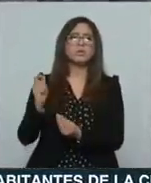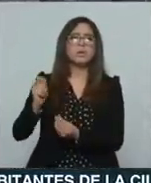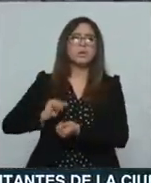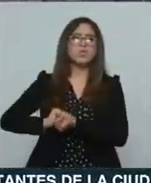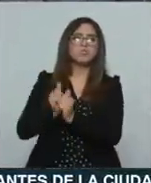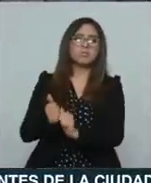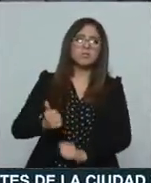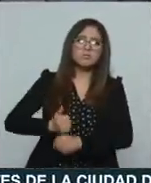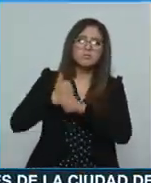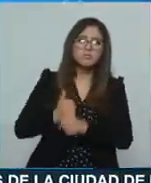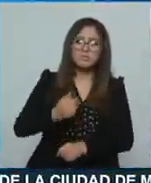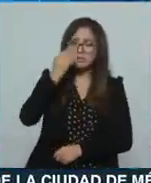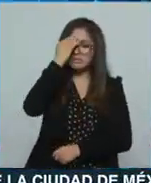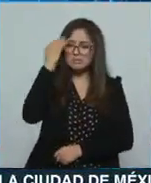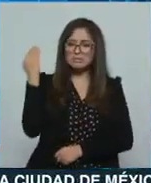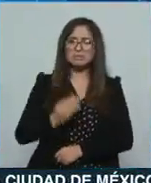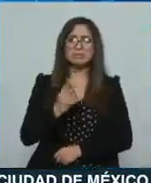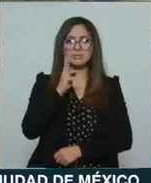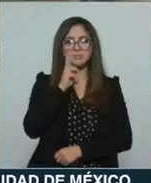infierno. Vea esta historia.